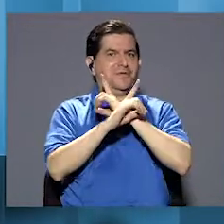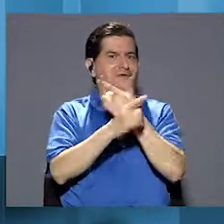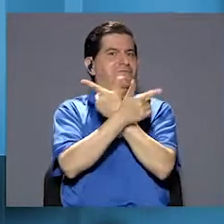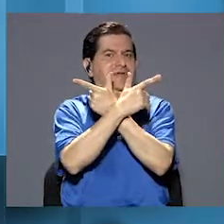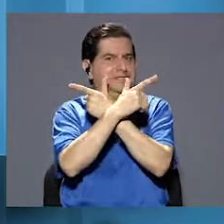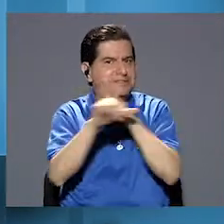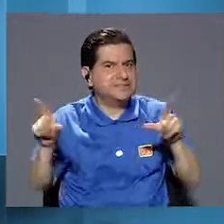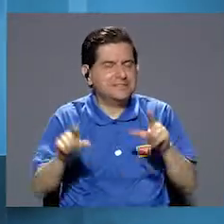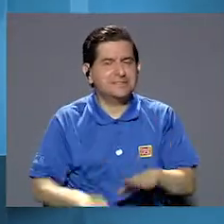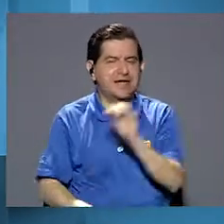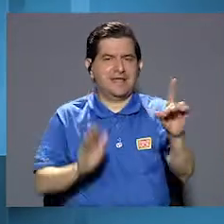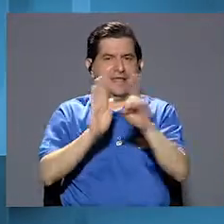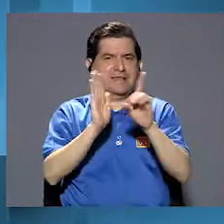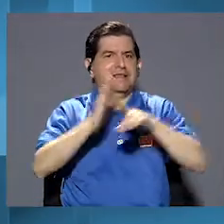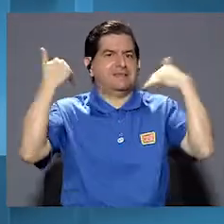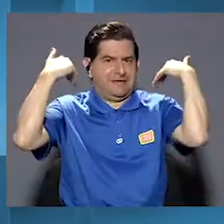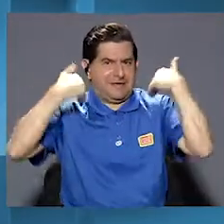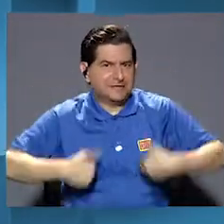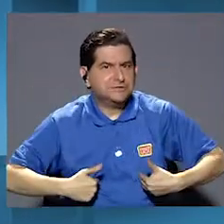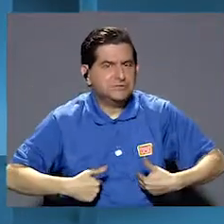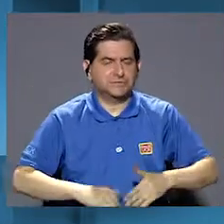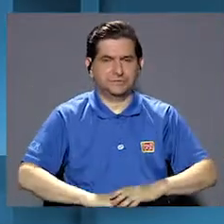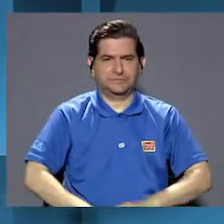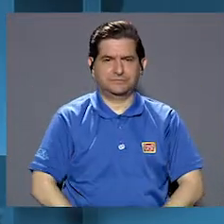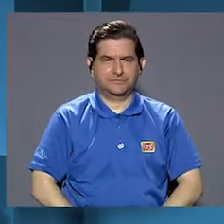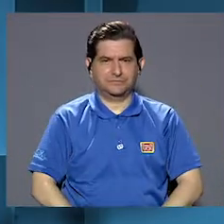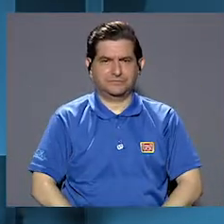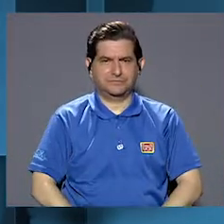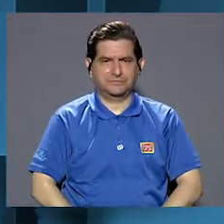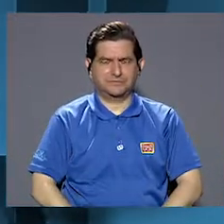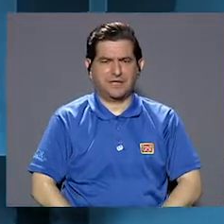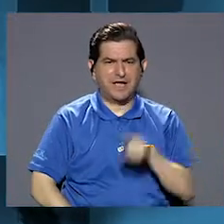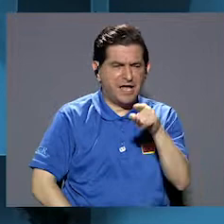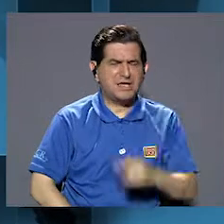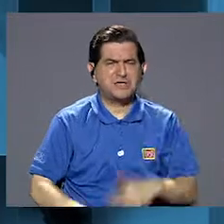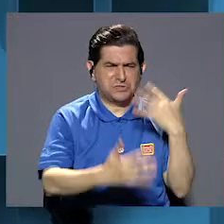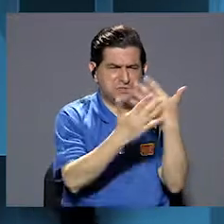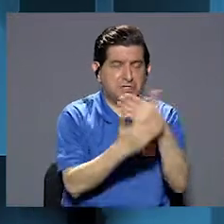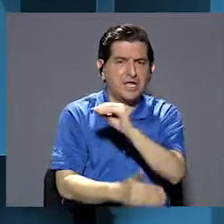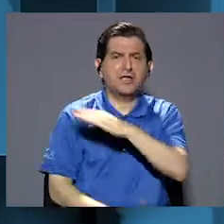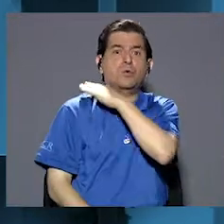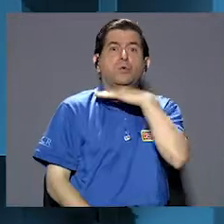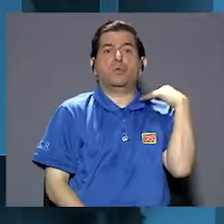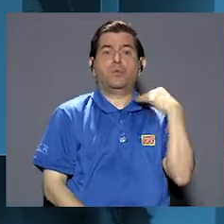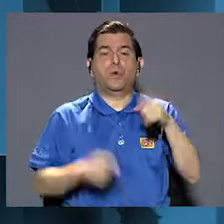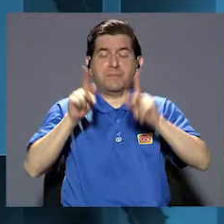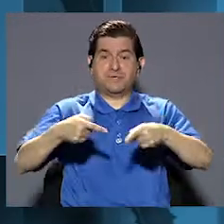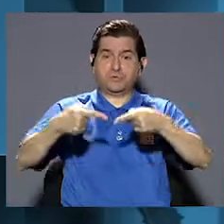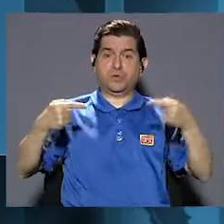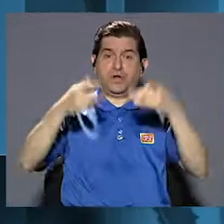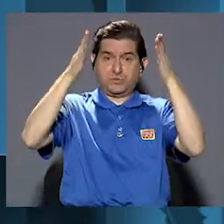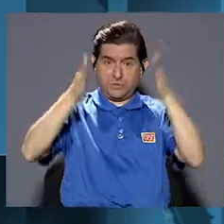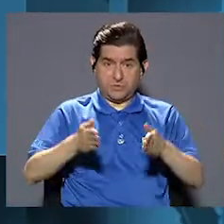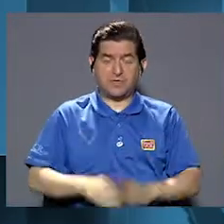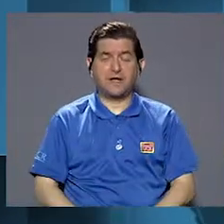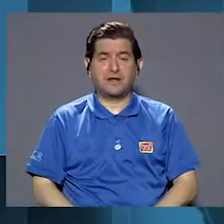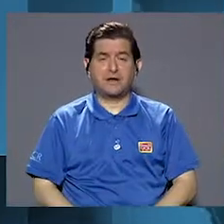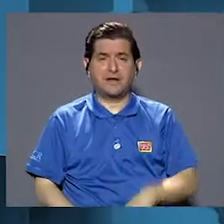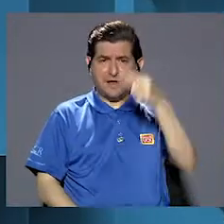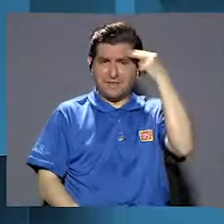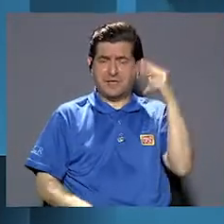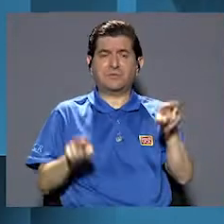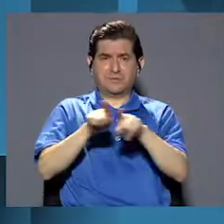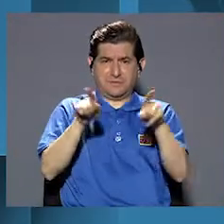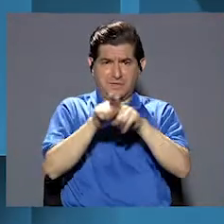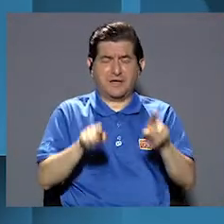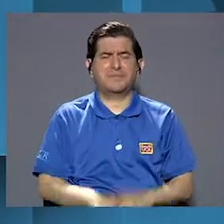defensa de la libertad y de los derechos humanos. Conocidos por encarcelar y decapitar a sus opositores, los saudíes son